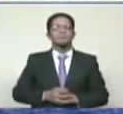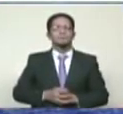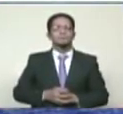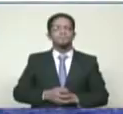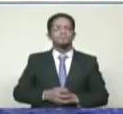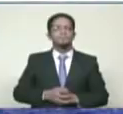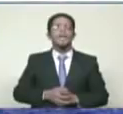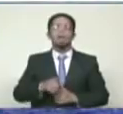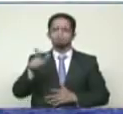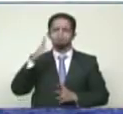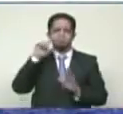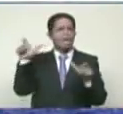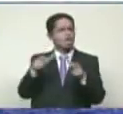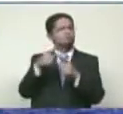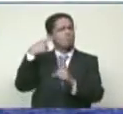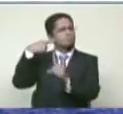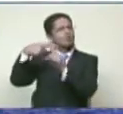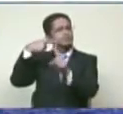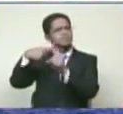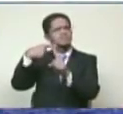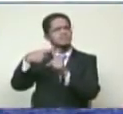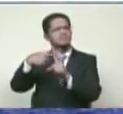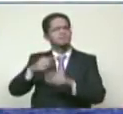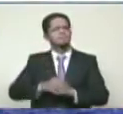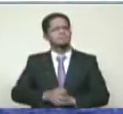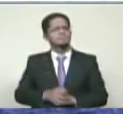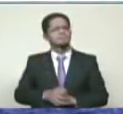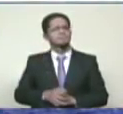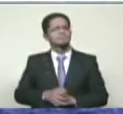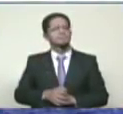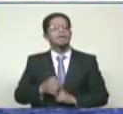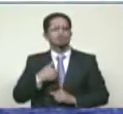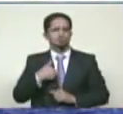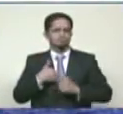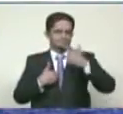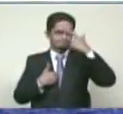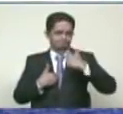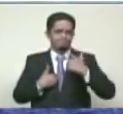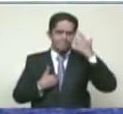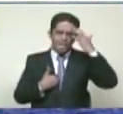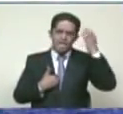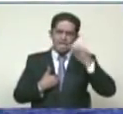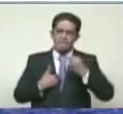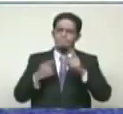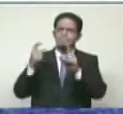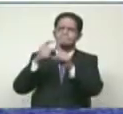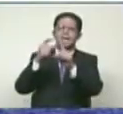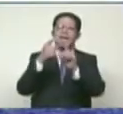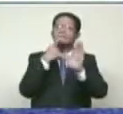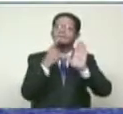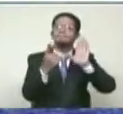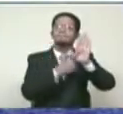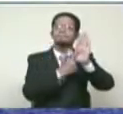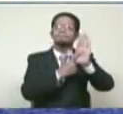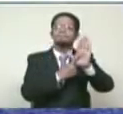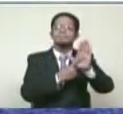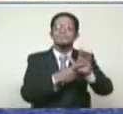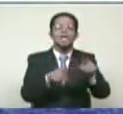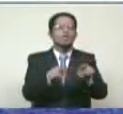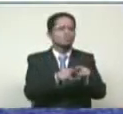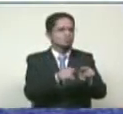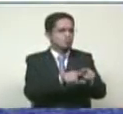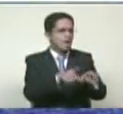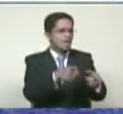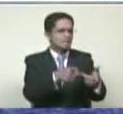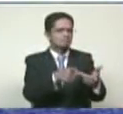Muy positiva, tengo que decirlo. Yo soy un hombre que cree en la palabra como el vehículo para comunicar y